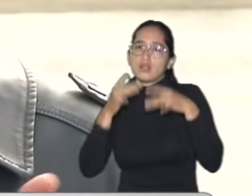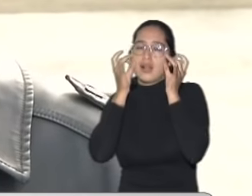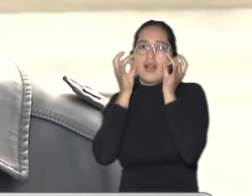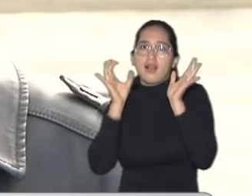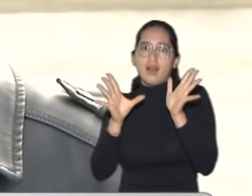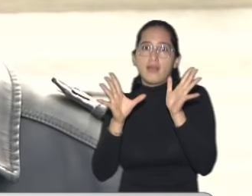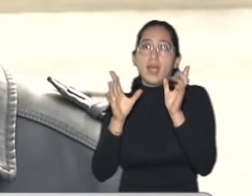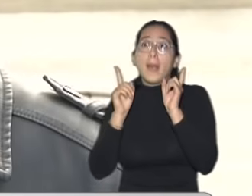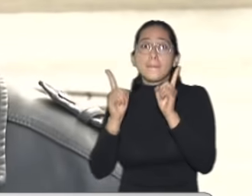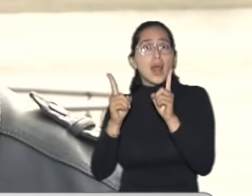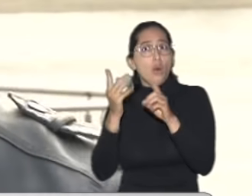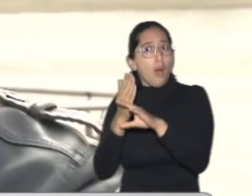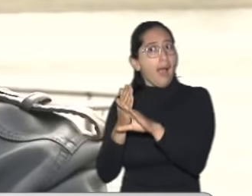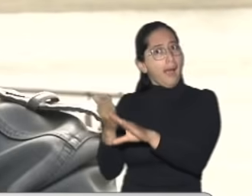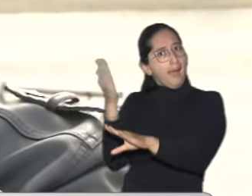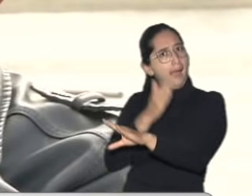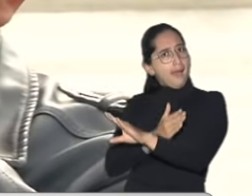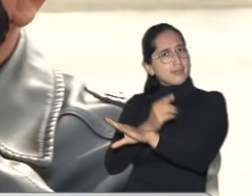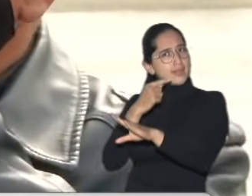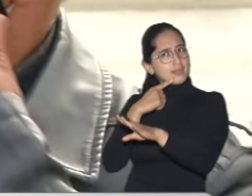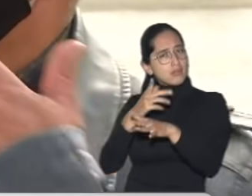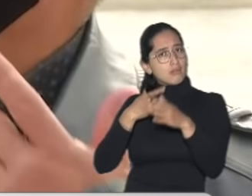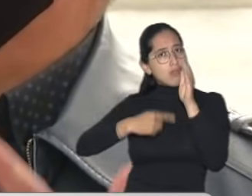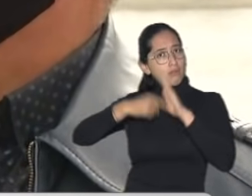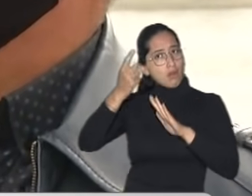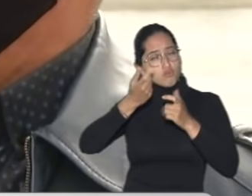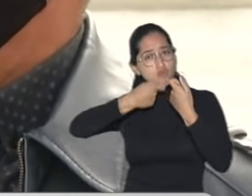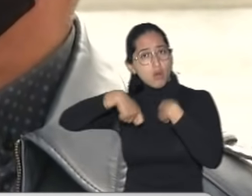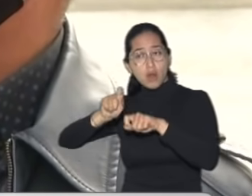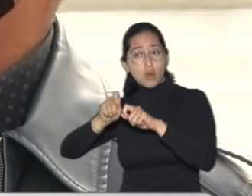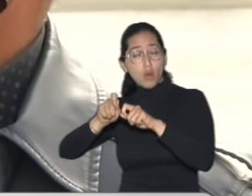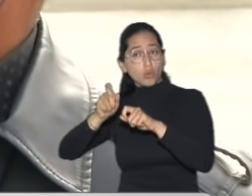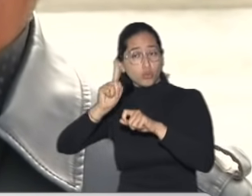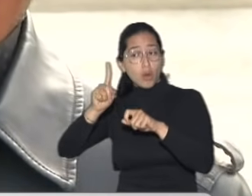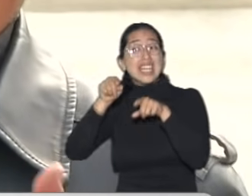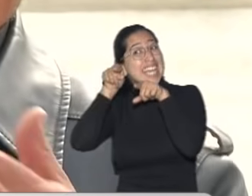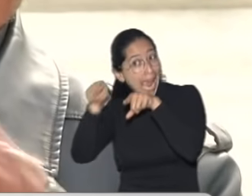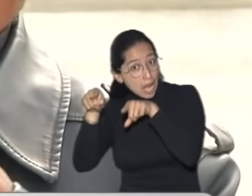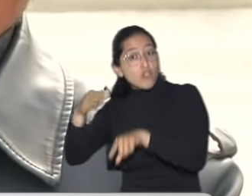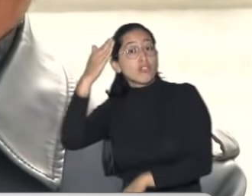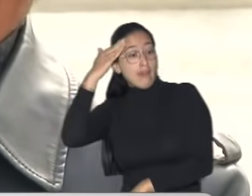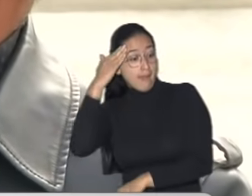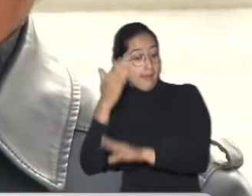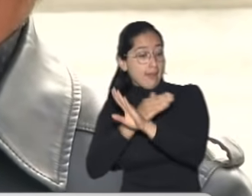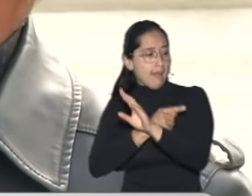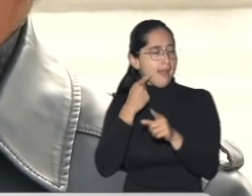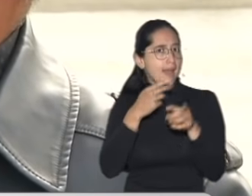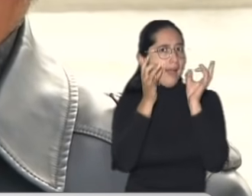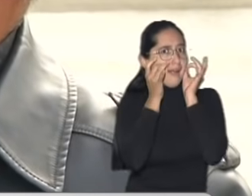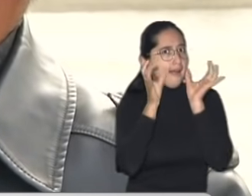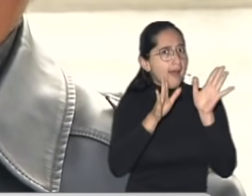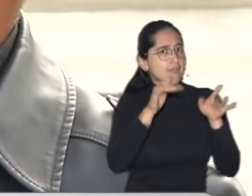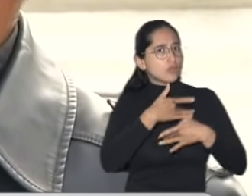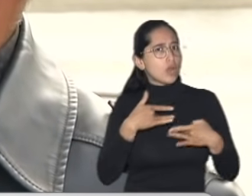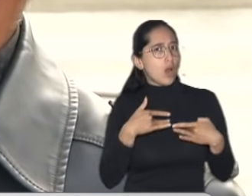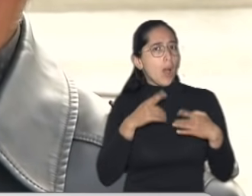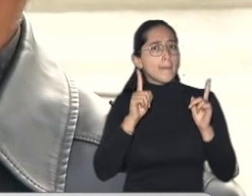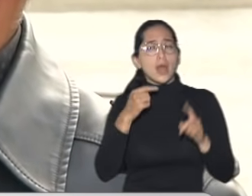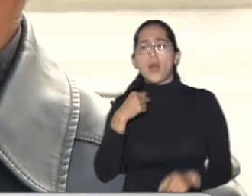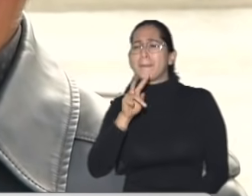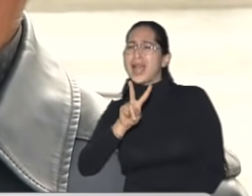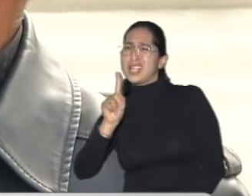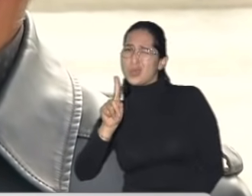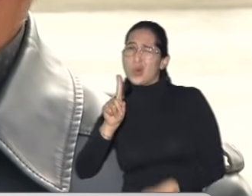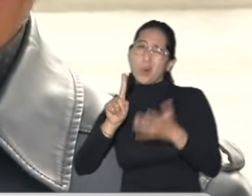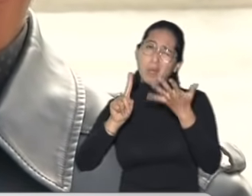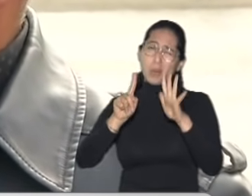Nunca hicieron el traslado a UCI teniendo en cuenta que era muy delicado su estado, y al día 21, sobre las 8:40 de